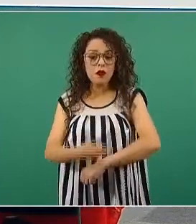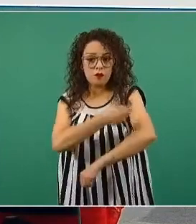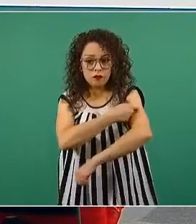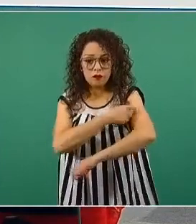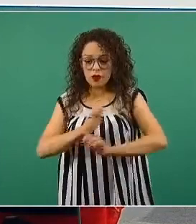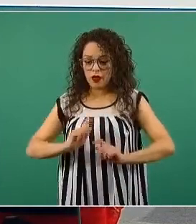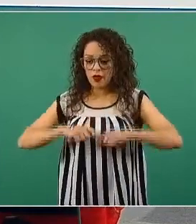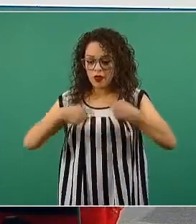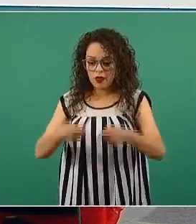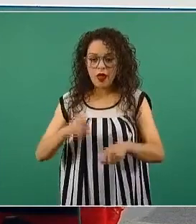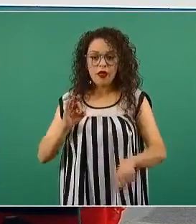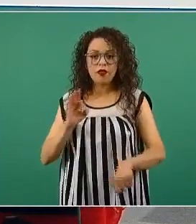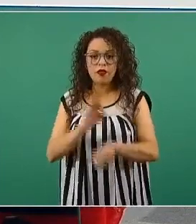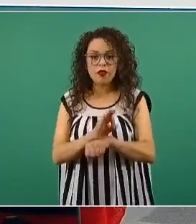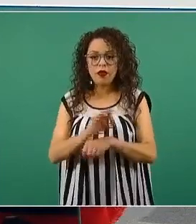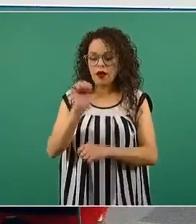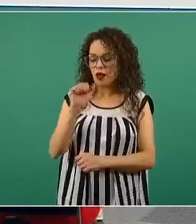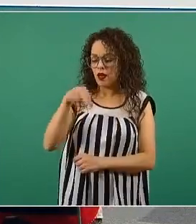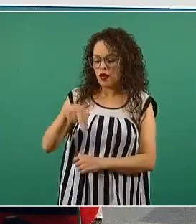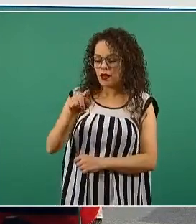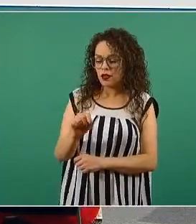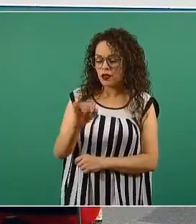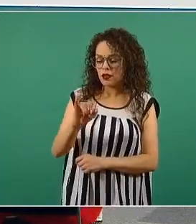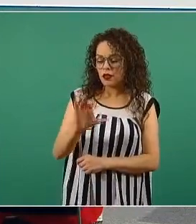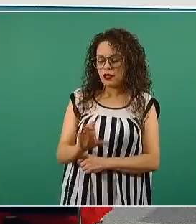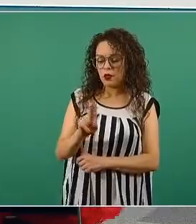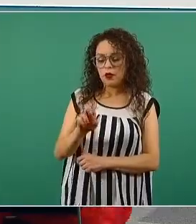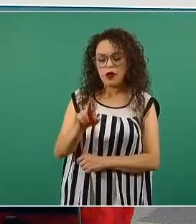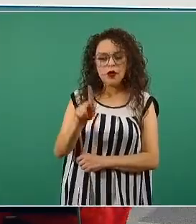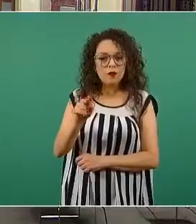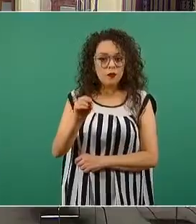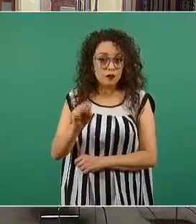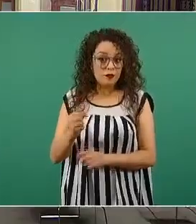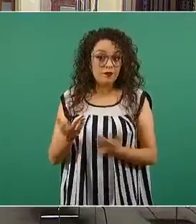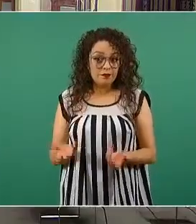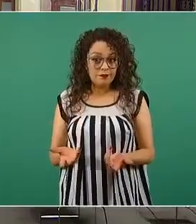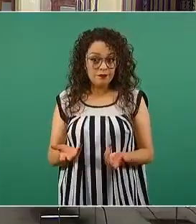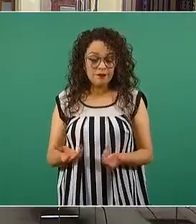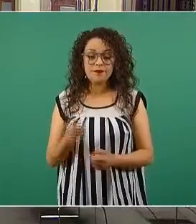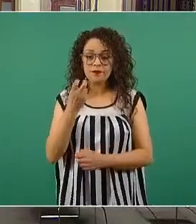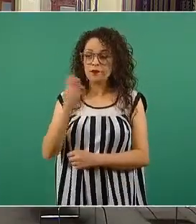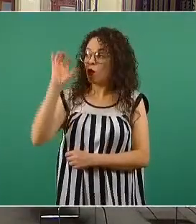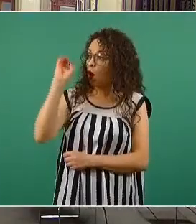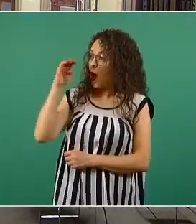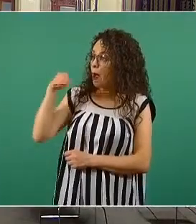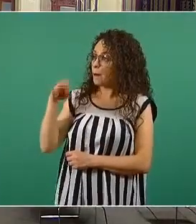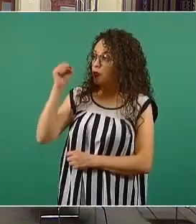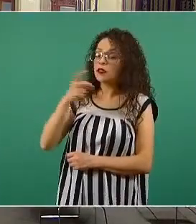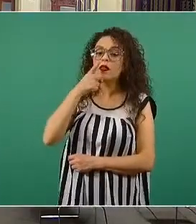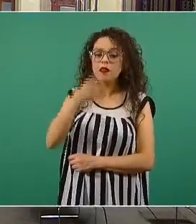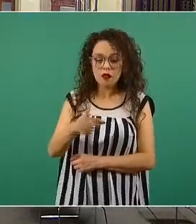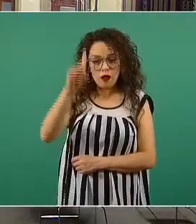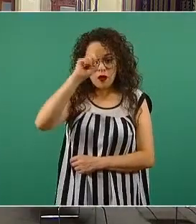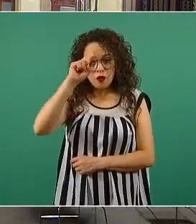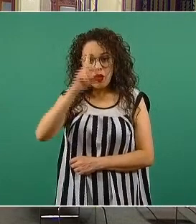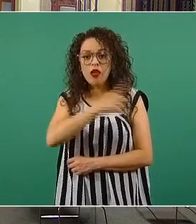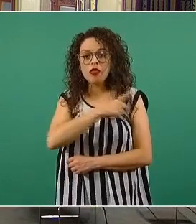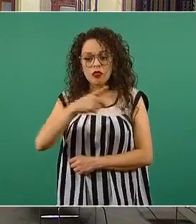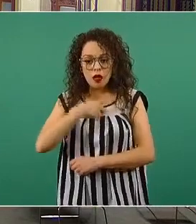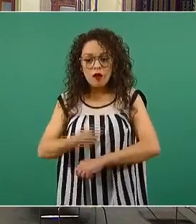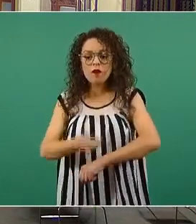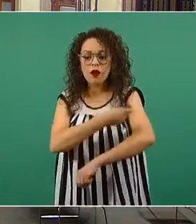protege pasivamente. Por lo tanto, la OMS, en mayo también, sugiere vacunar contra COVID-19 a toda